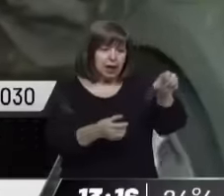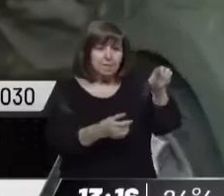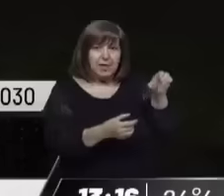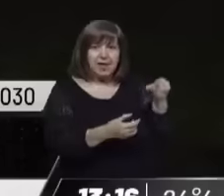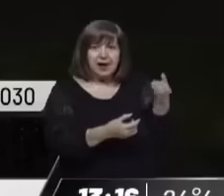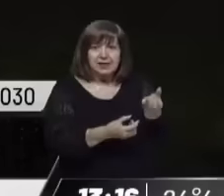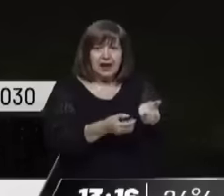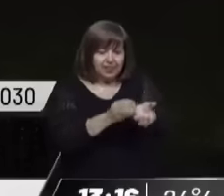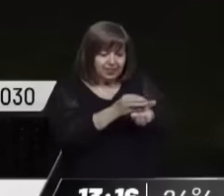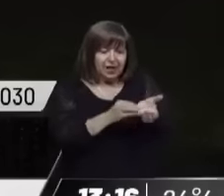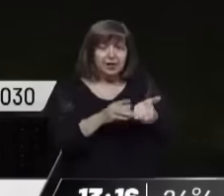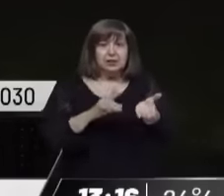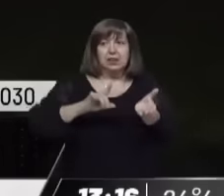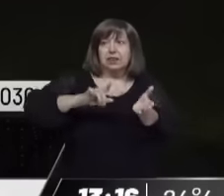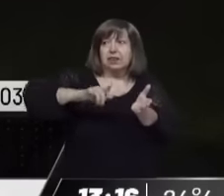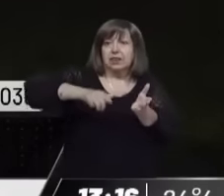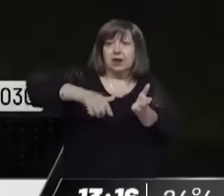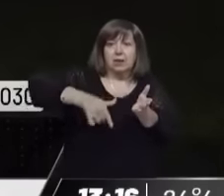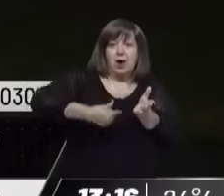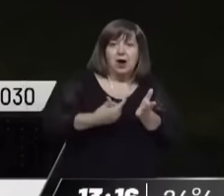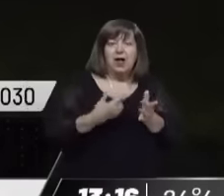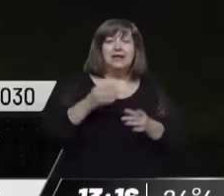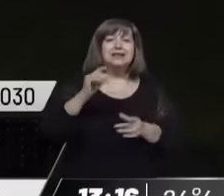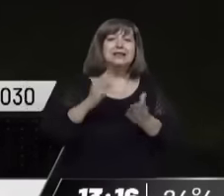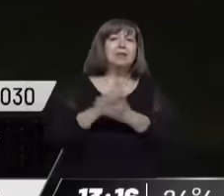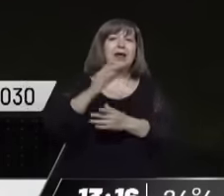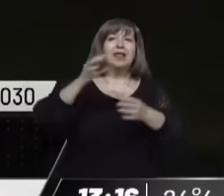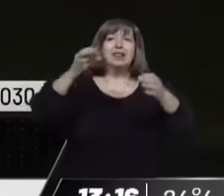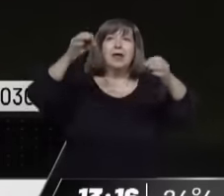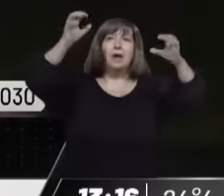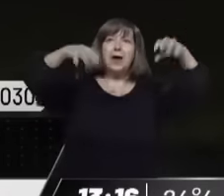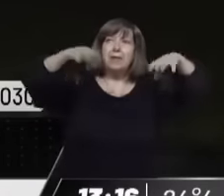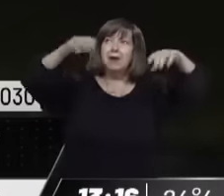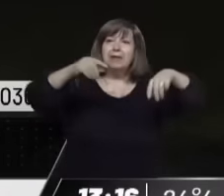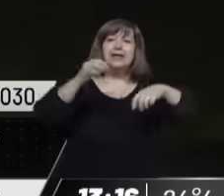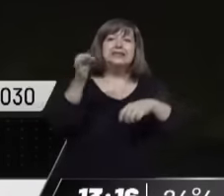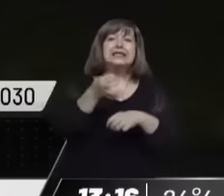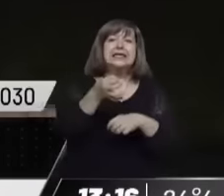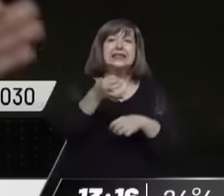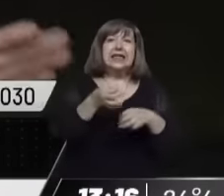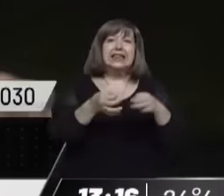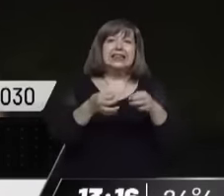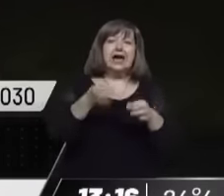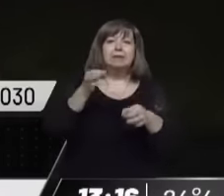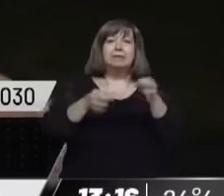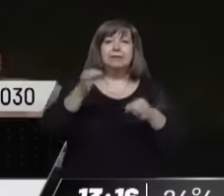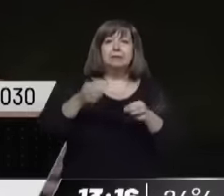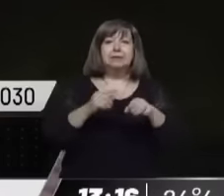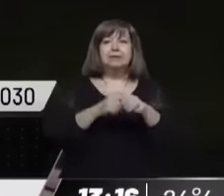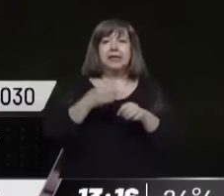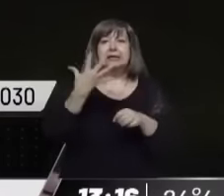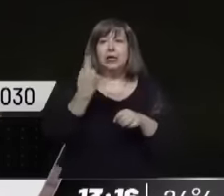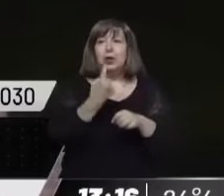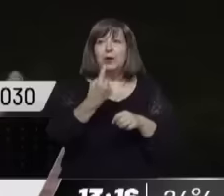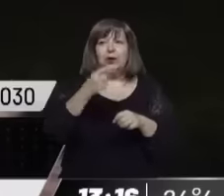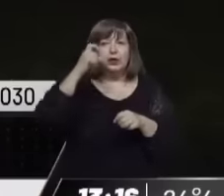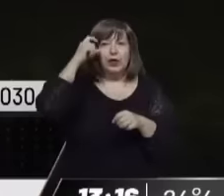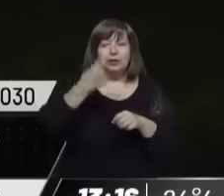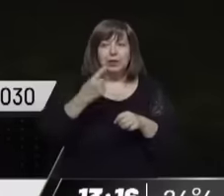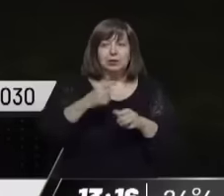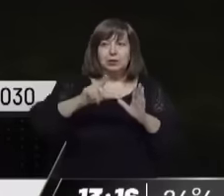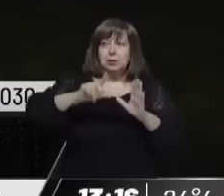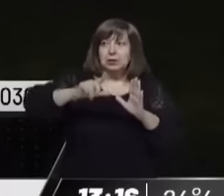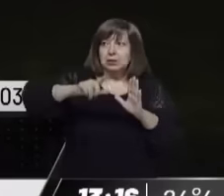y tanto tiempo, porque normalmente cae piedra, a lo mejor un ratito, piedra chiquita, y cesa, ya deja de caer. Pero ahora